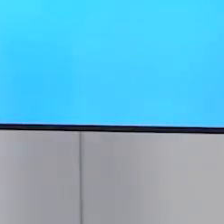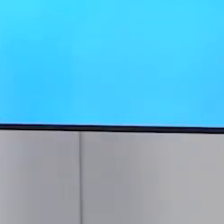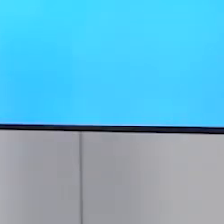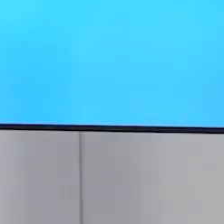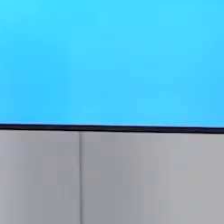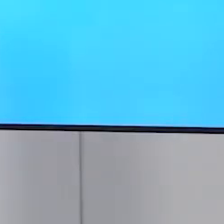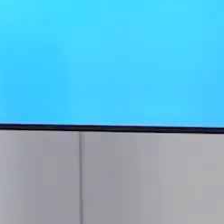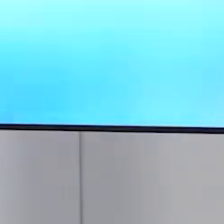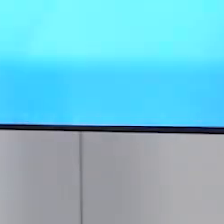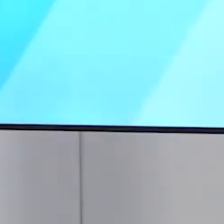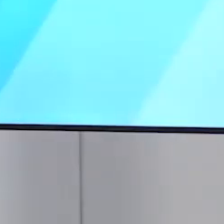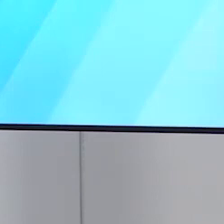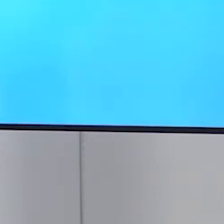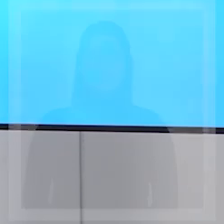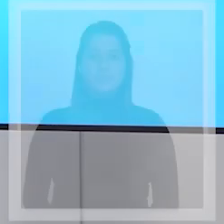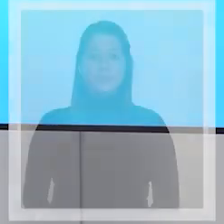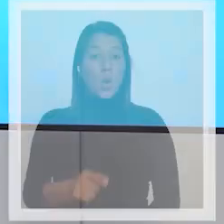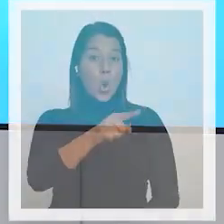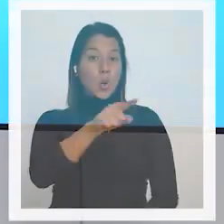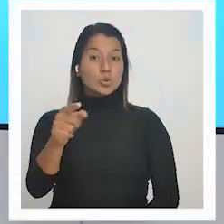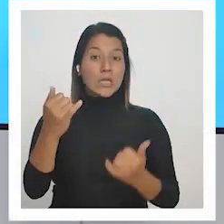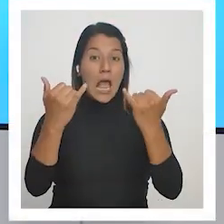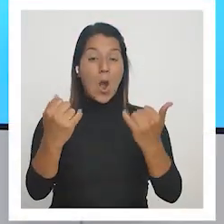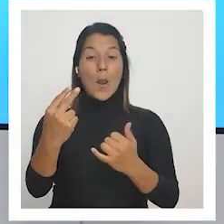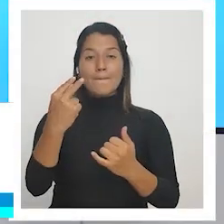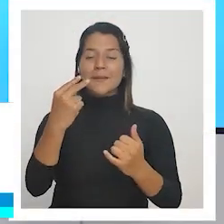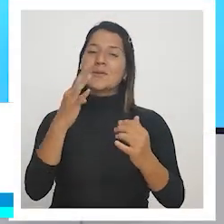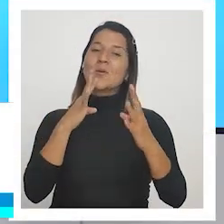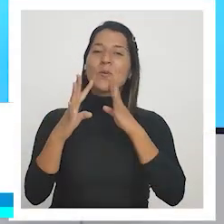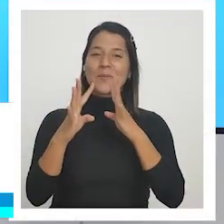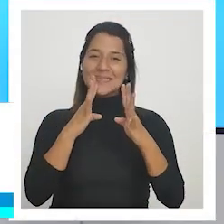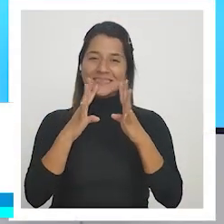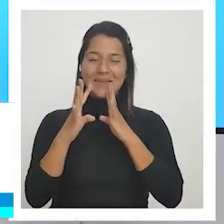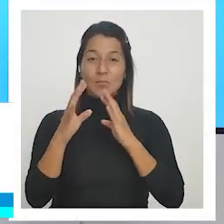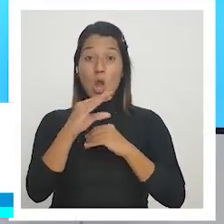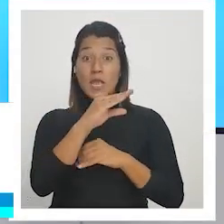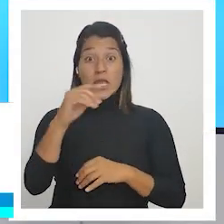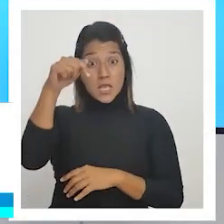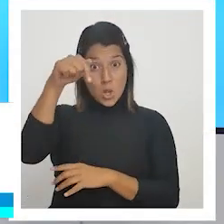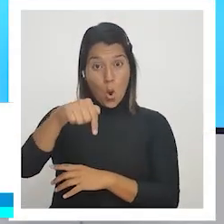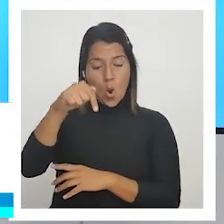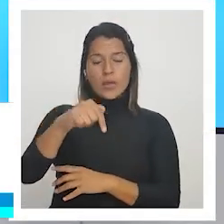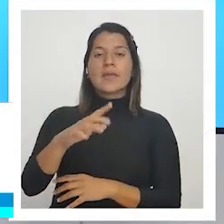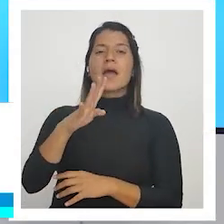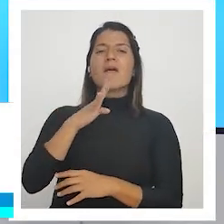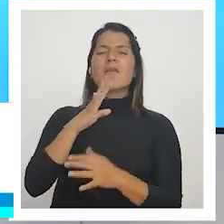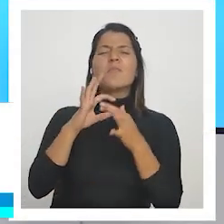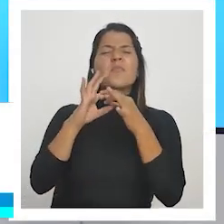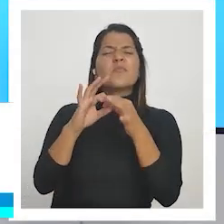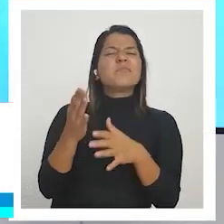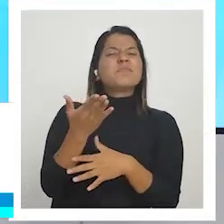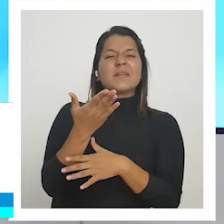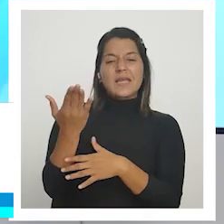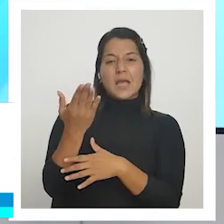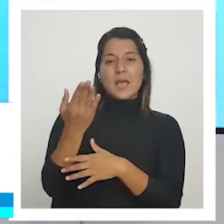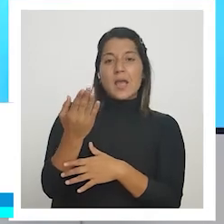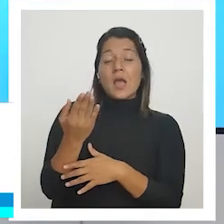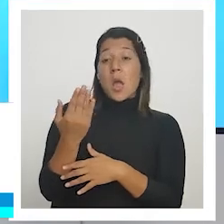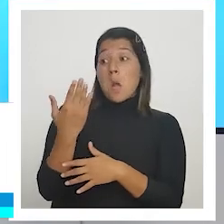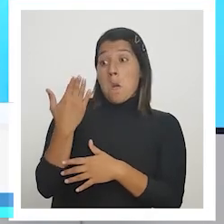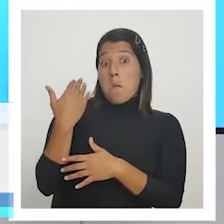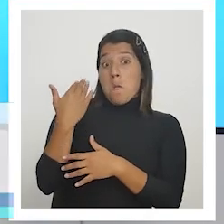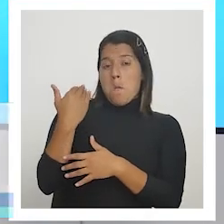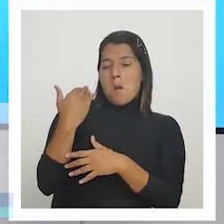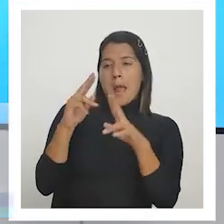Estás viendo Conversamos, y hoy estamos hablando de un reciente estudio observatorio